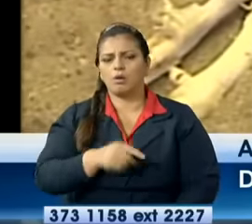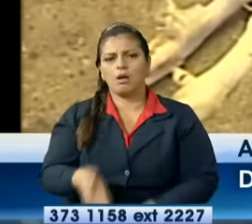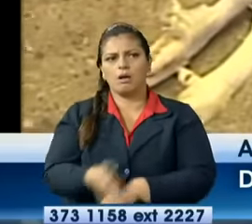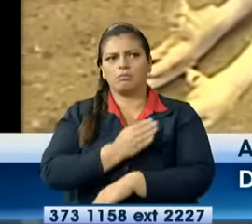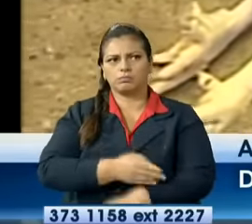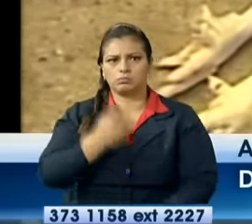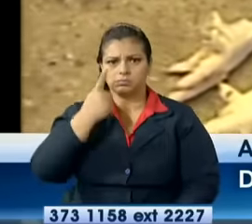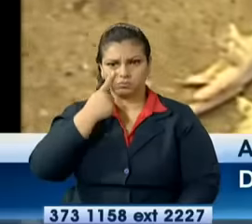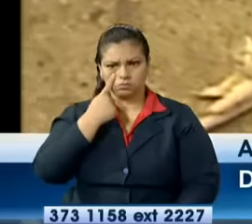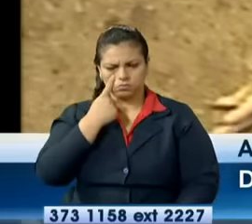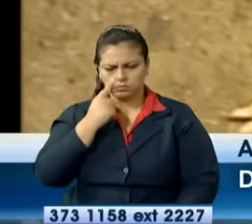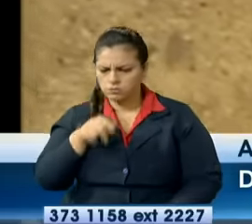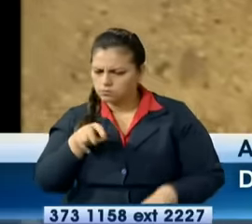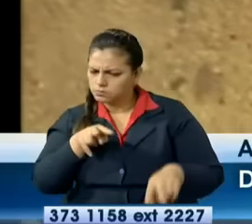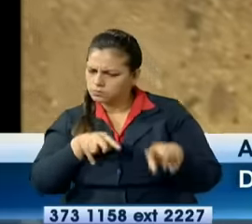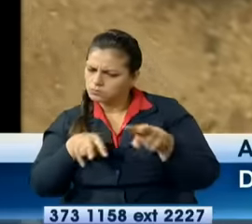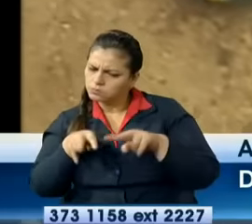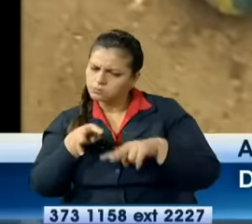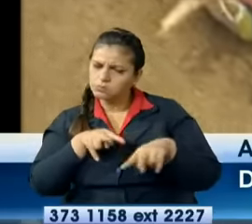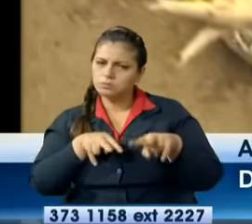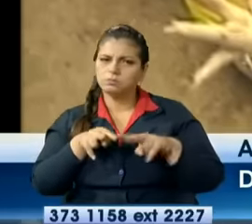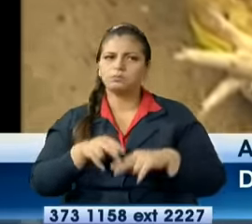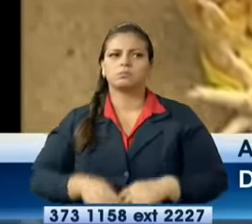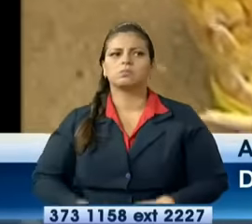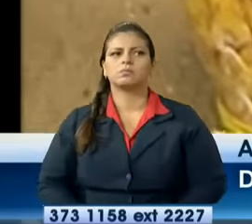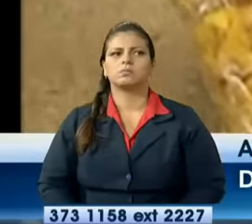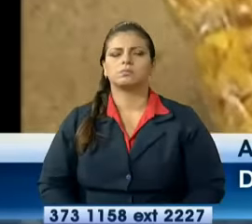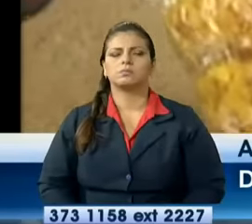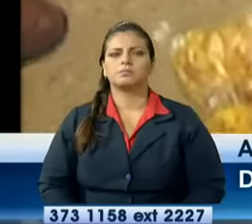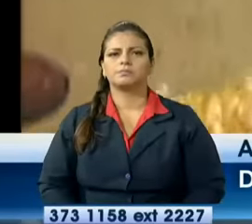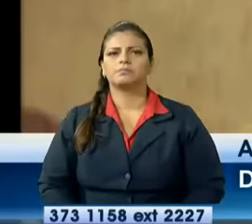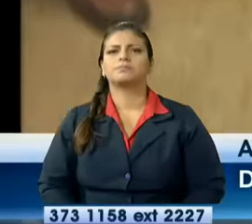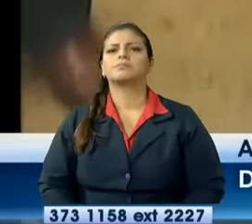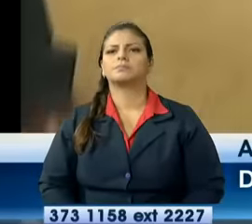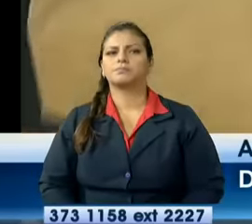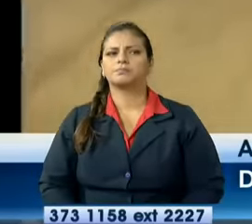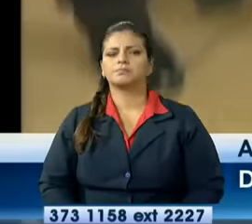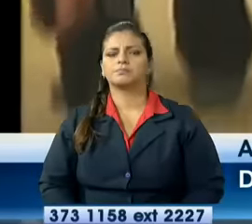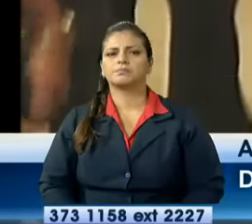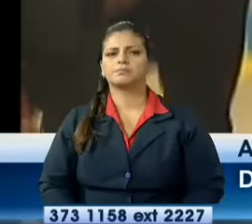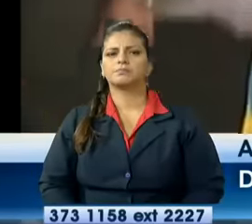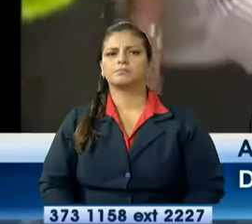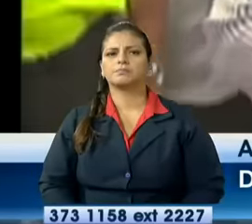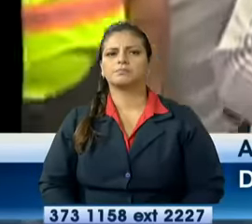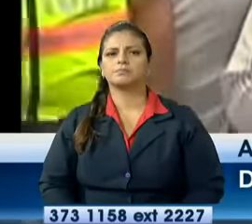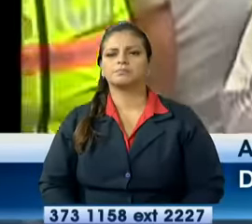no solamente la conciencia de los comerciantes minoristas, sino también para los consumidores.